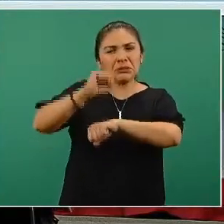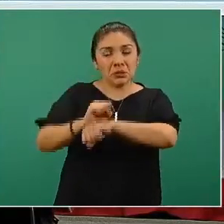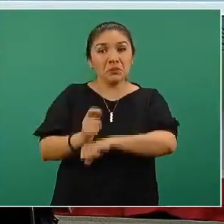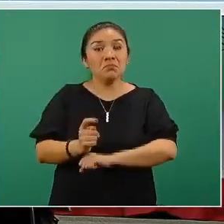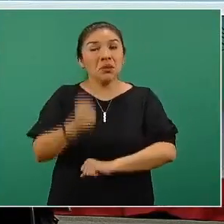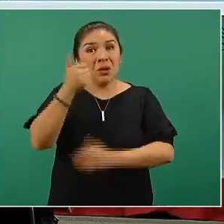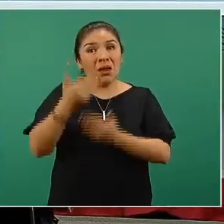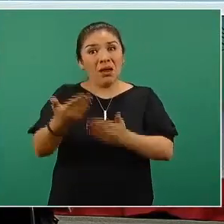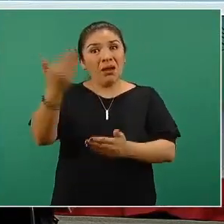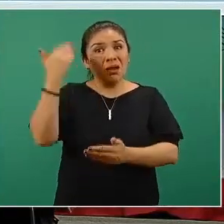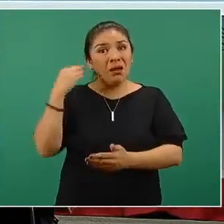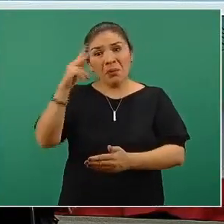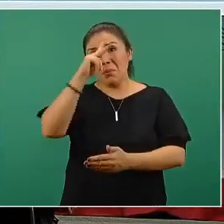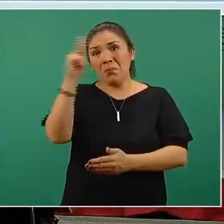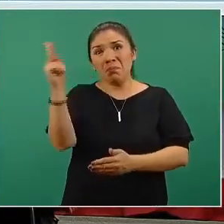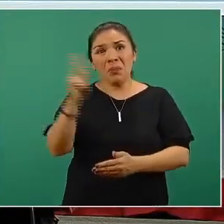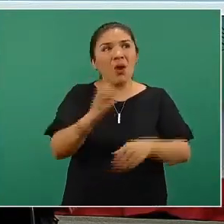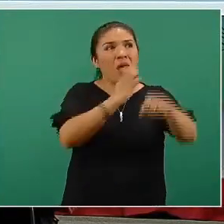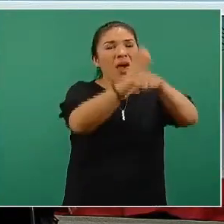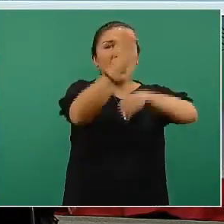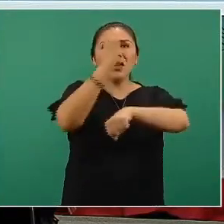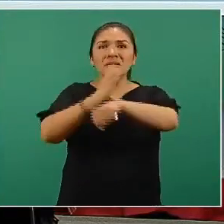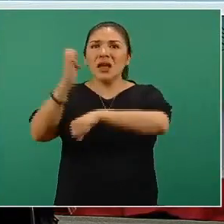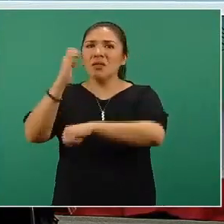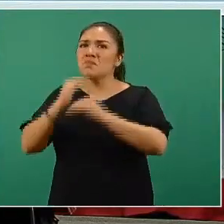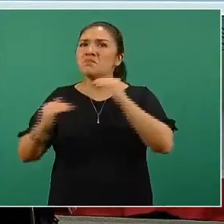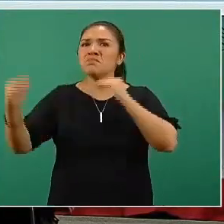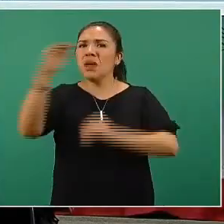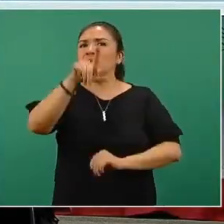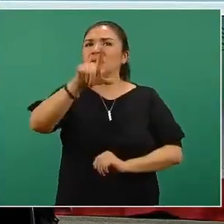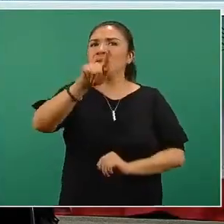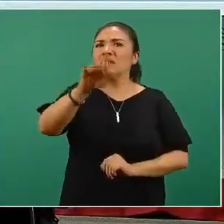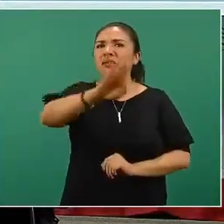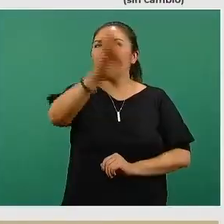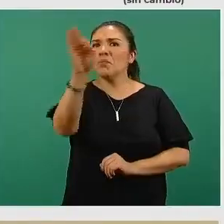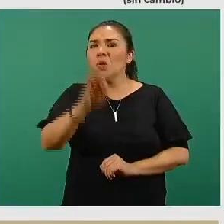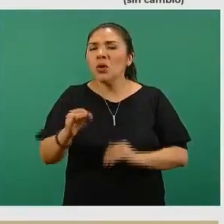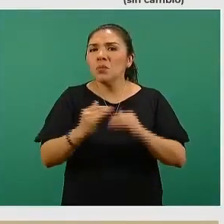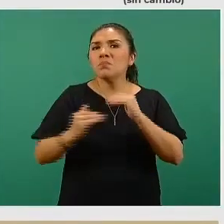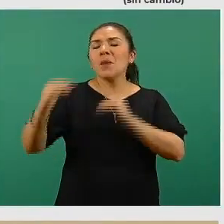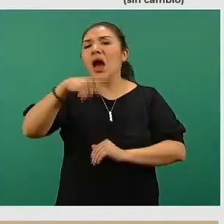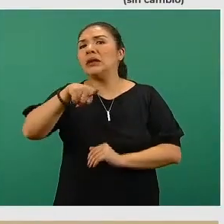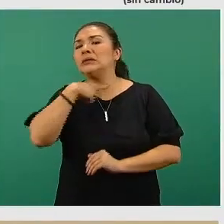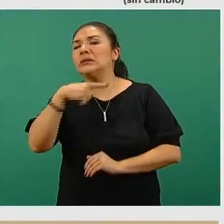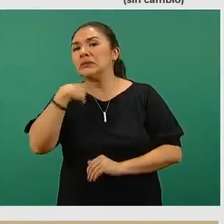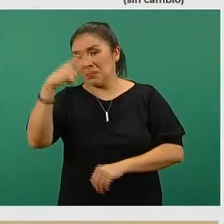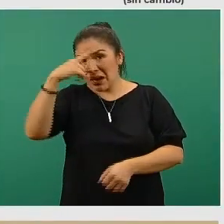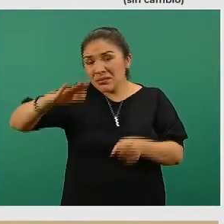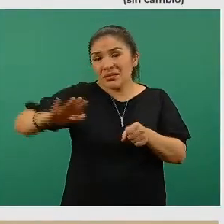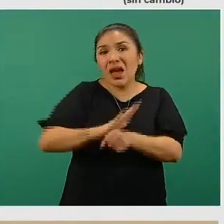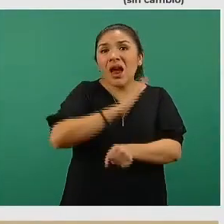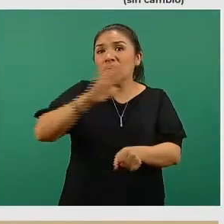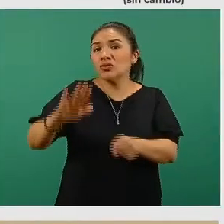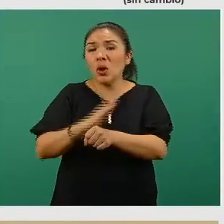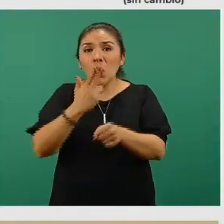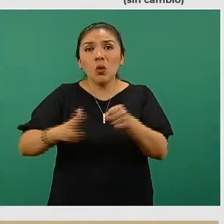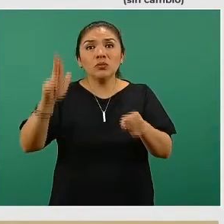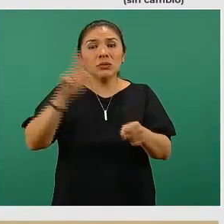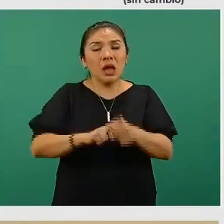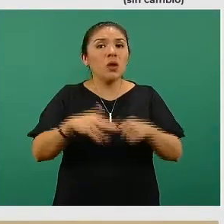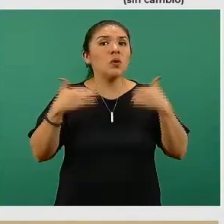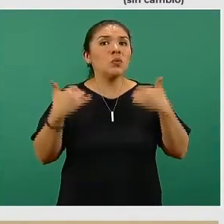haber pasado con varias entidades que estaban por arriba de 70% en un nivel que se ha definido como